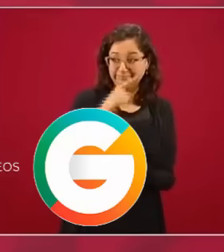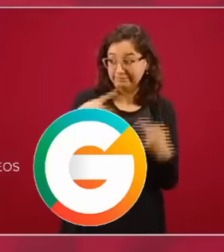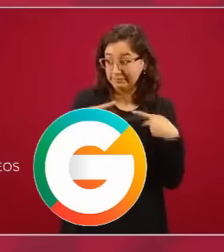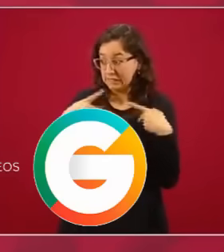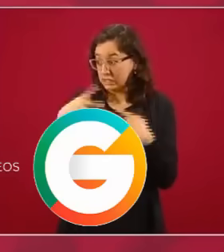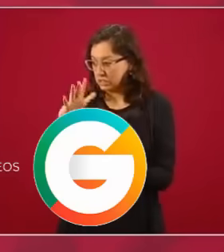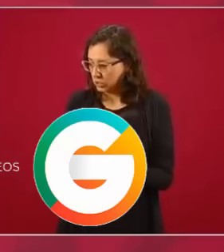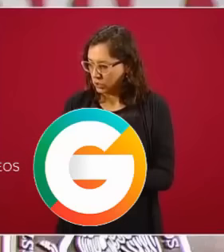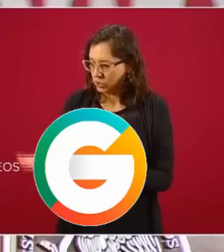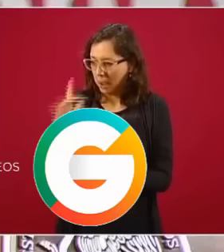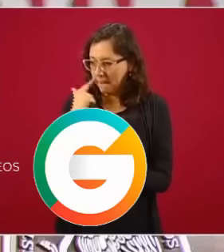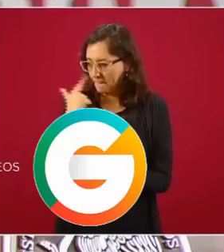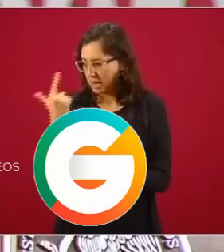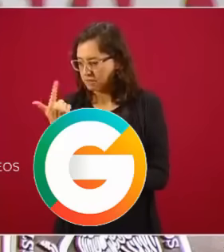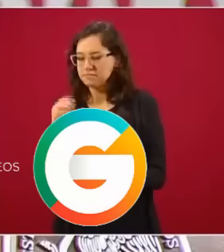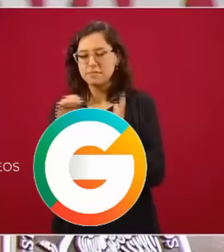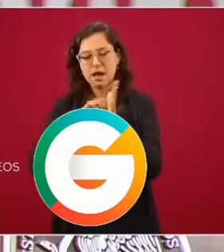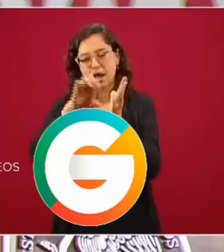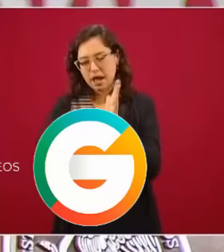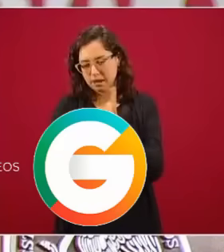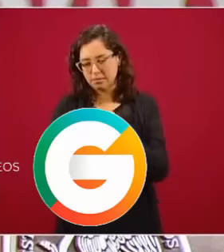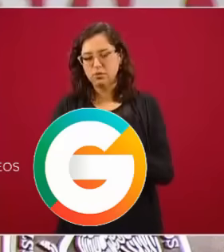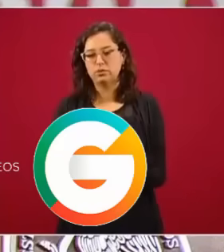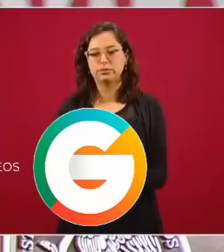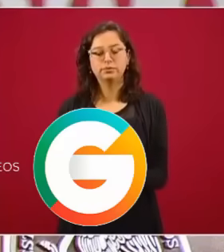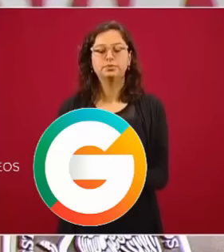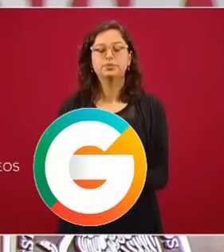Les pongo un caso.